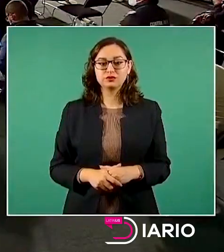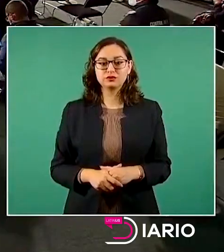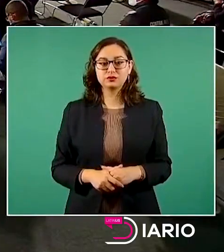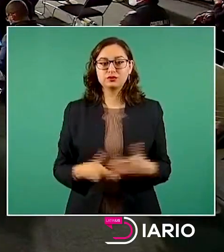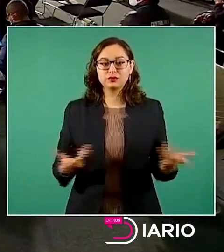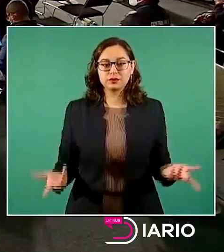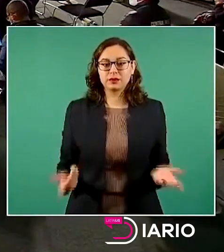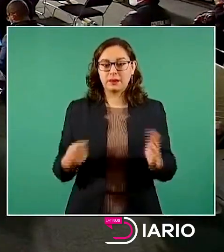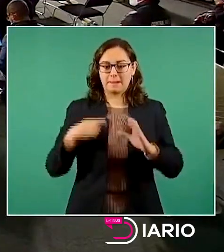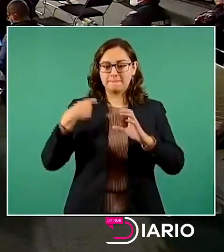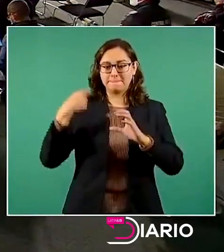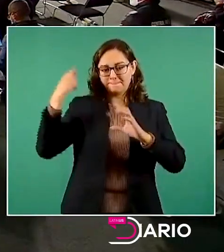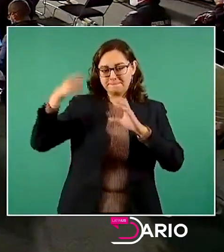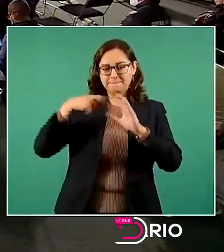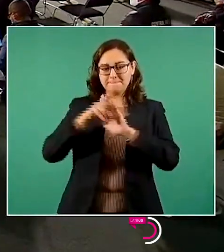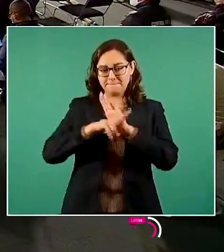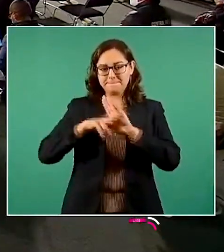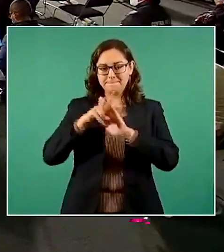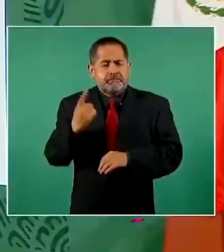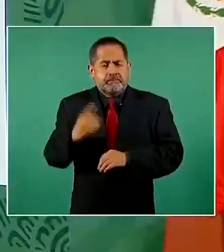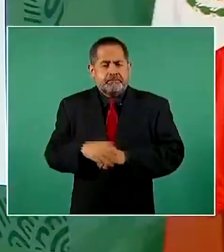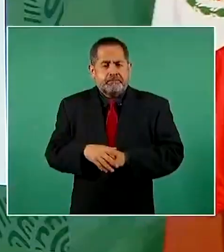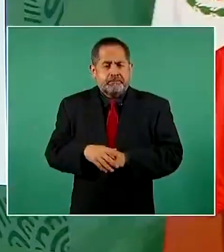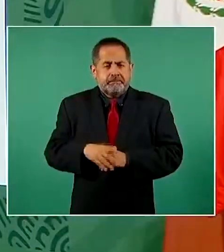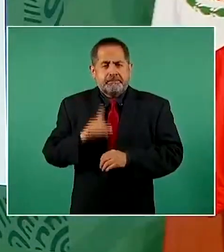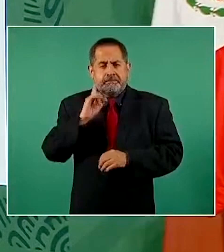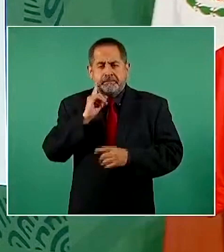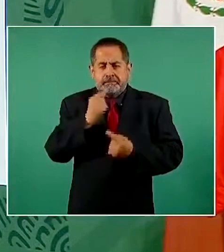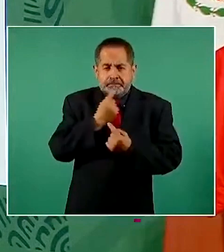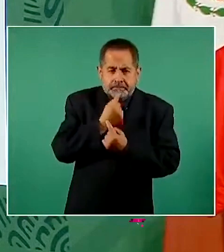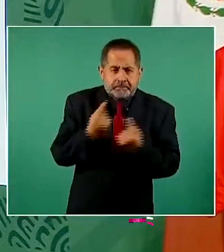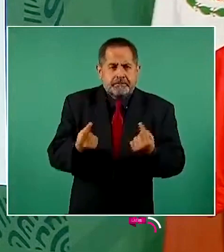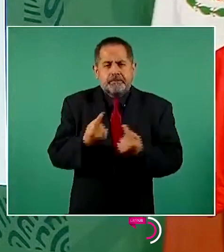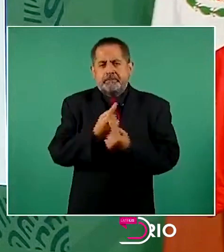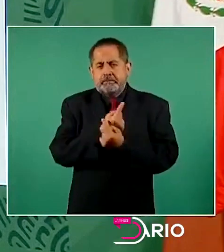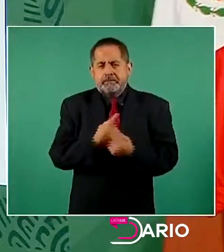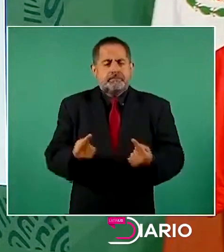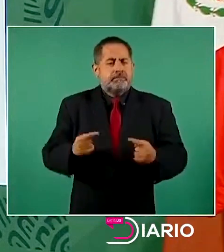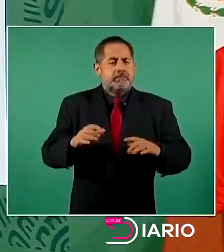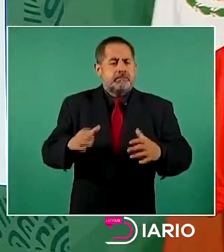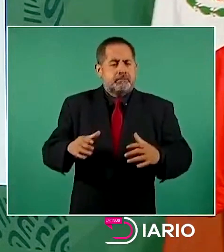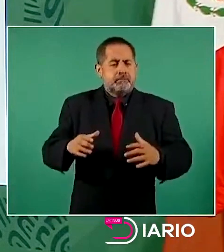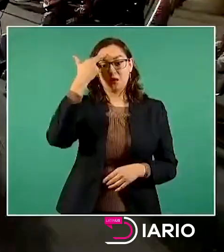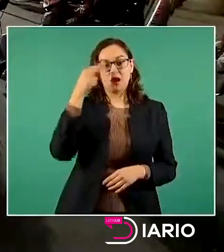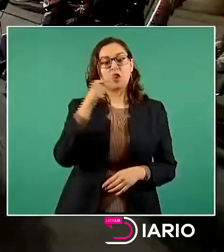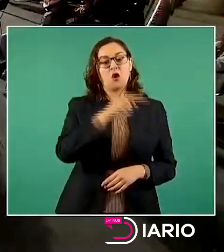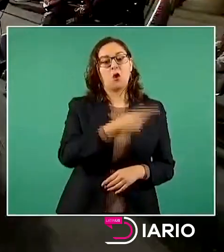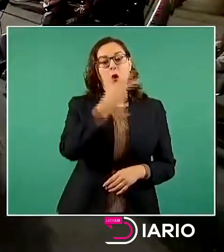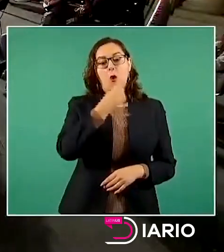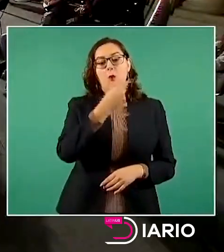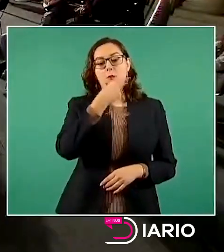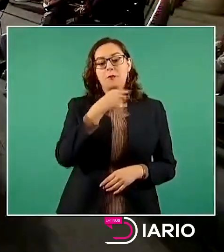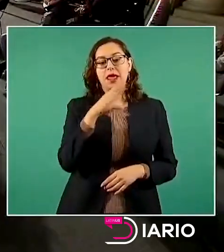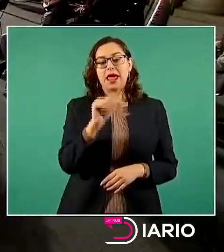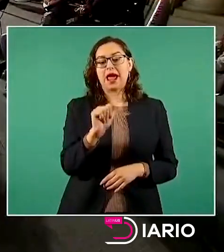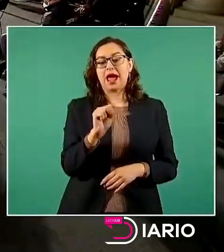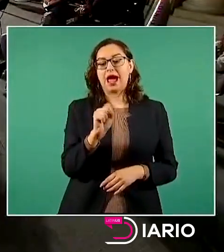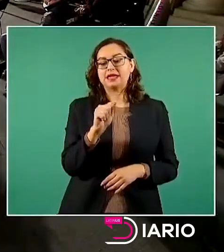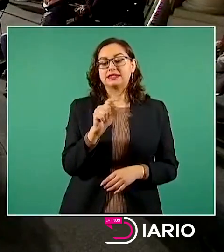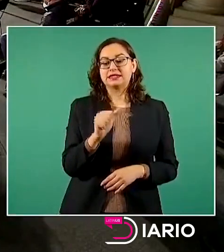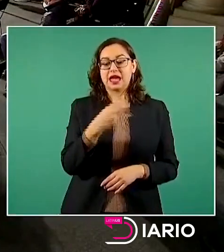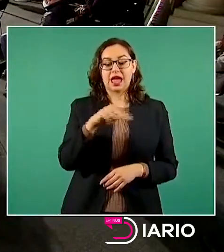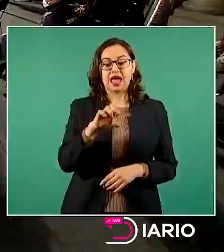un día muy importante, porque regresan niñas, niños, adolescentes a escuelas